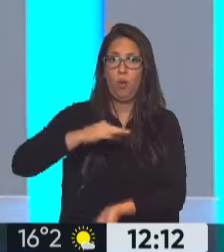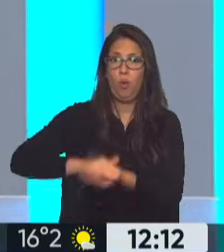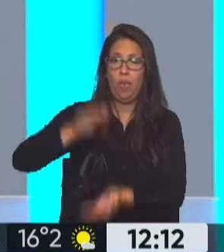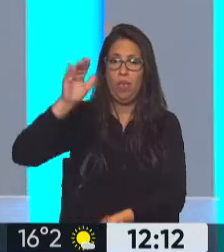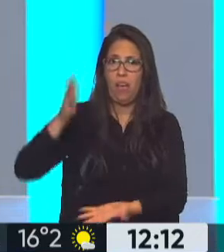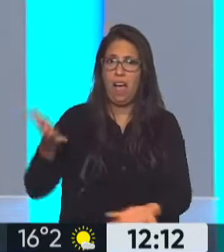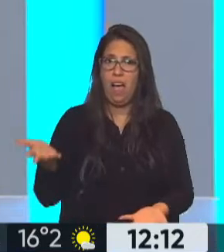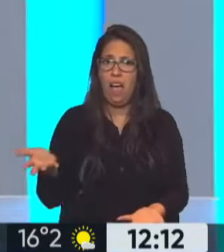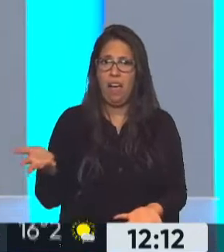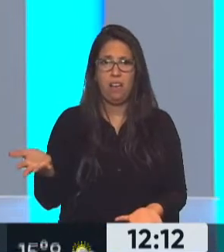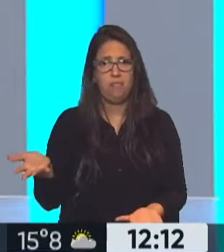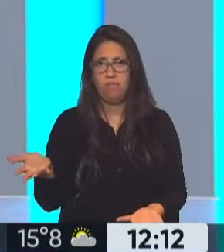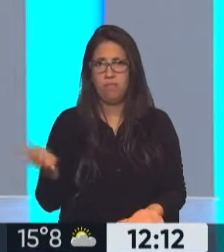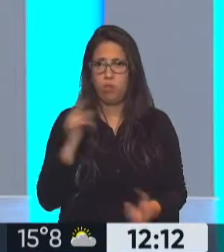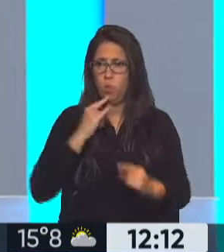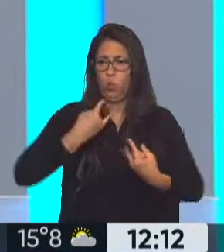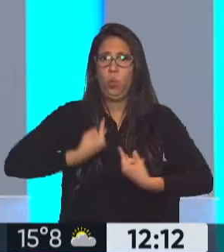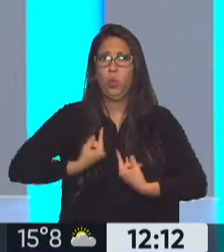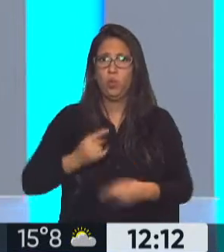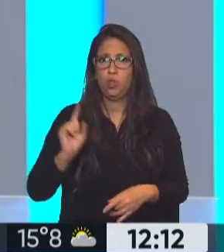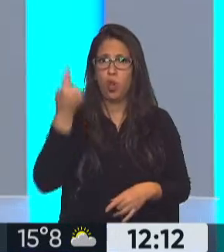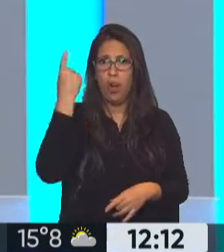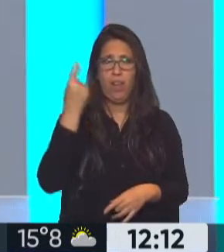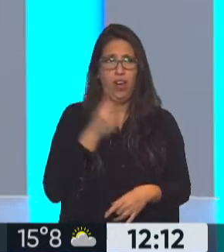veces justamente cargan con este costo solas, y